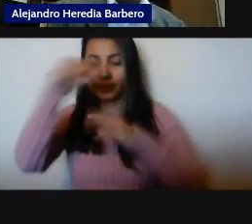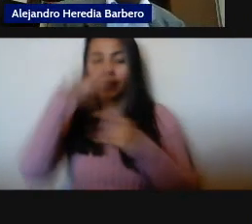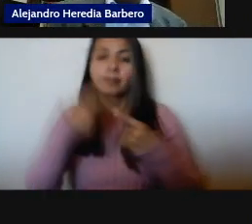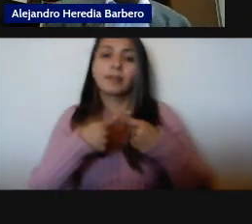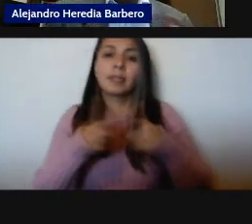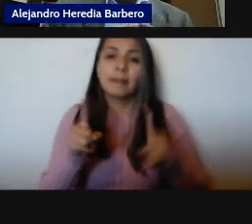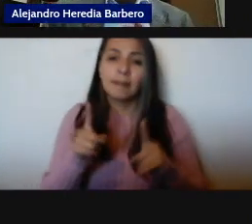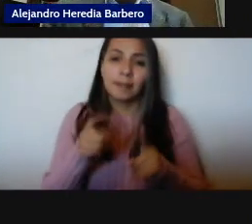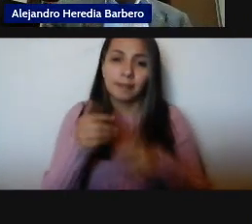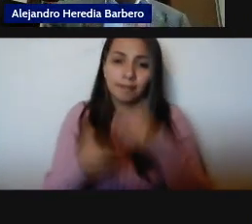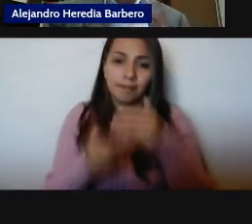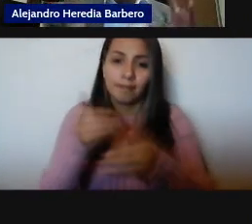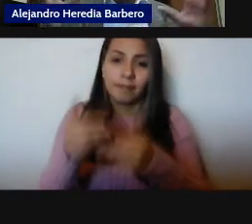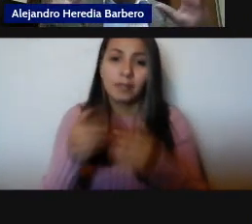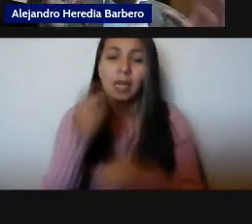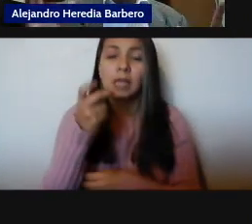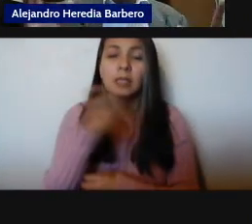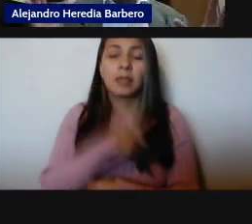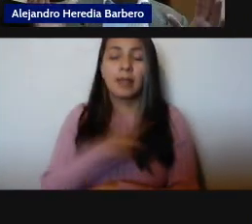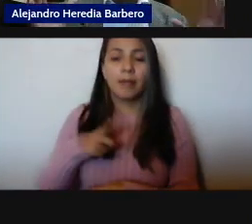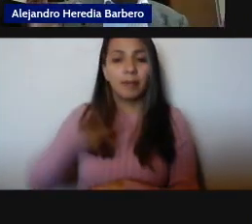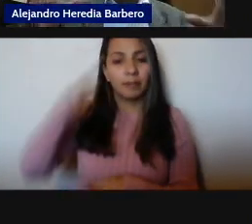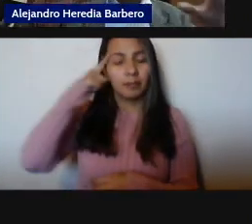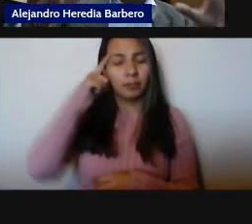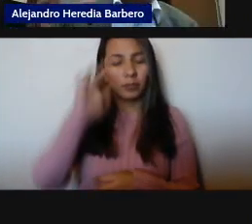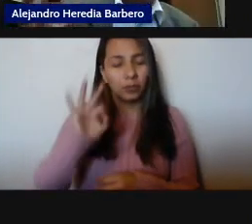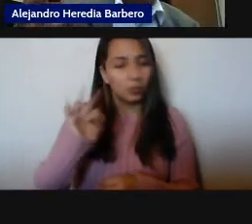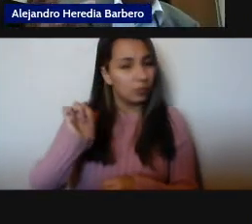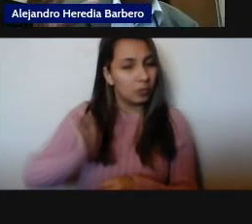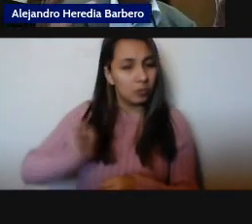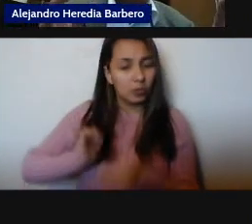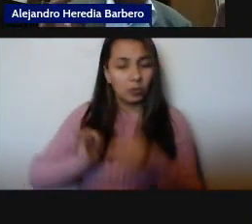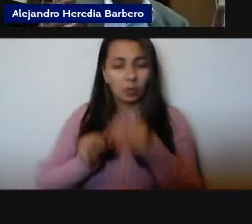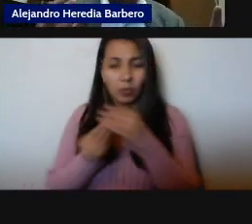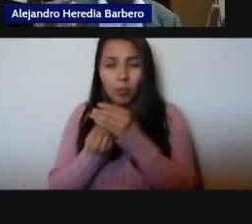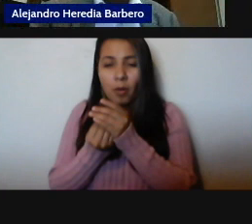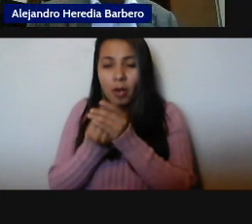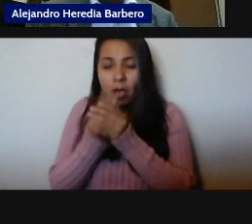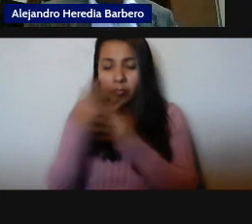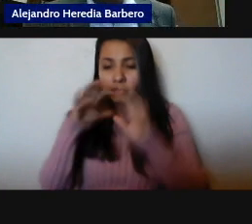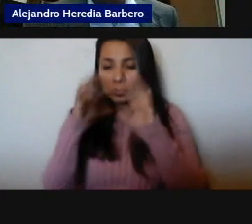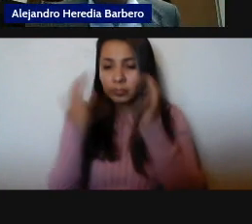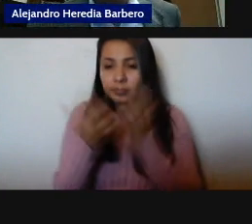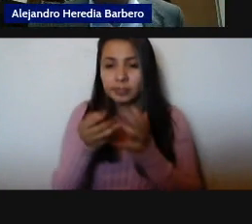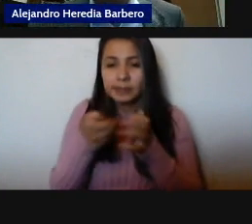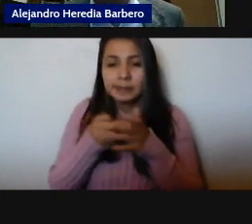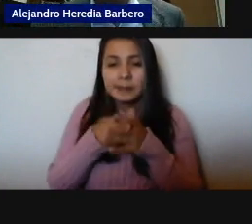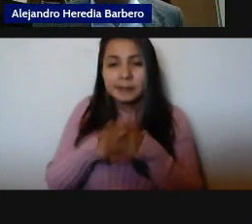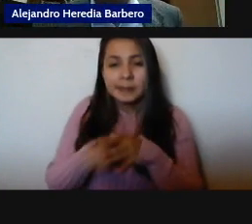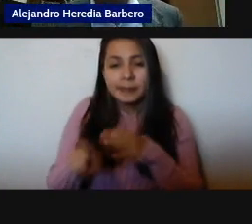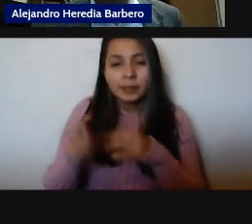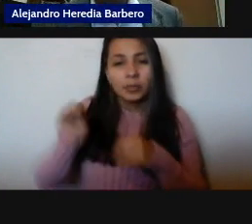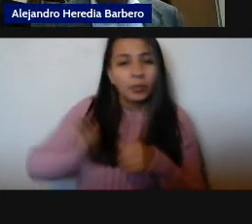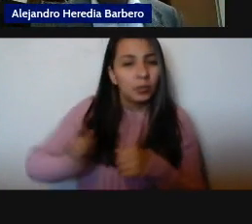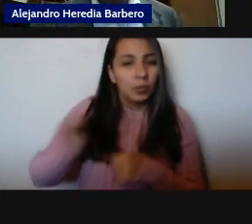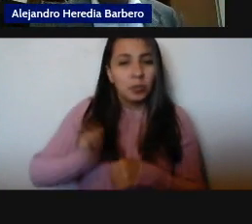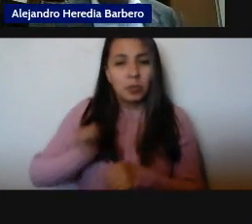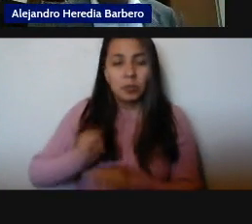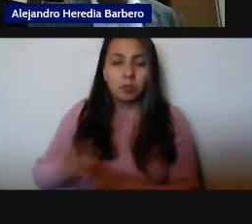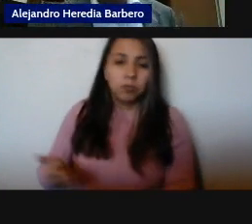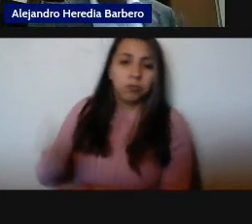Entonces tenemos que delimitar muy bien nuestro escenario para poder utilizar lo que nosotros consideramos